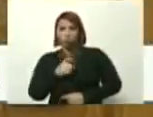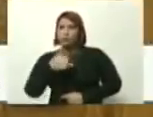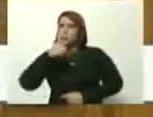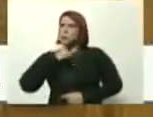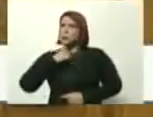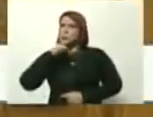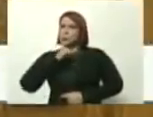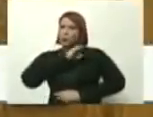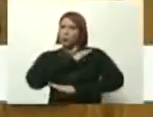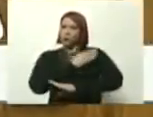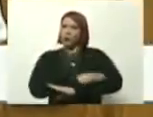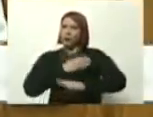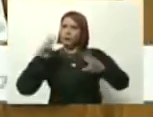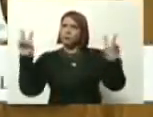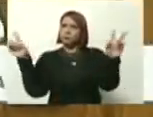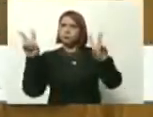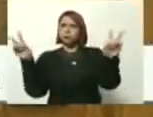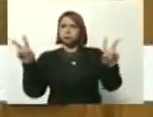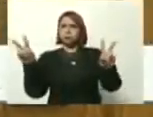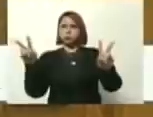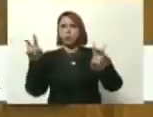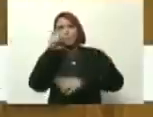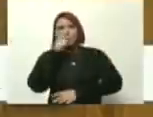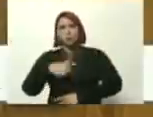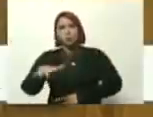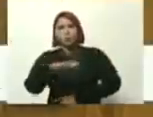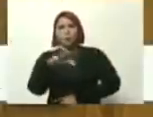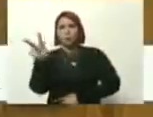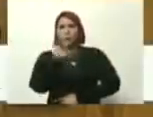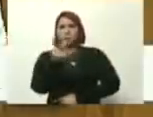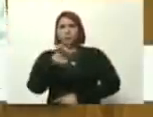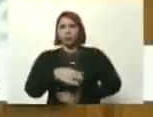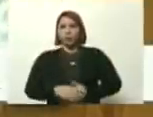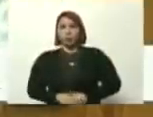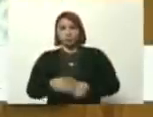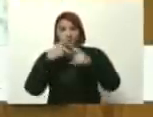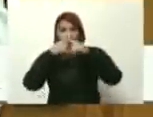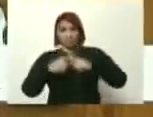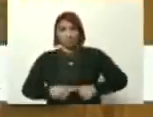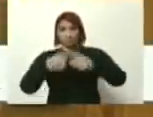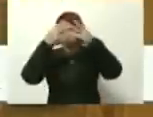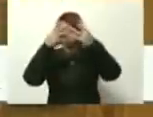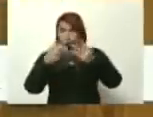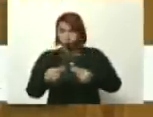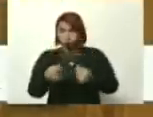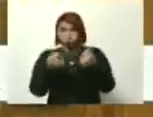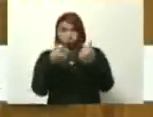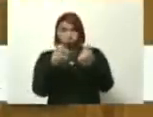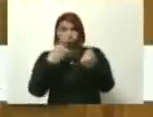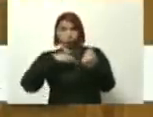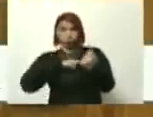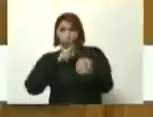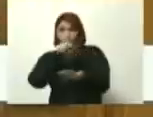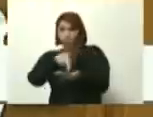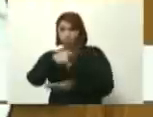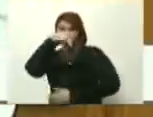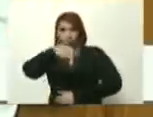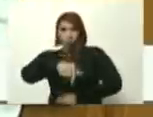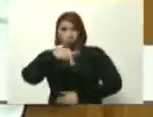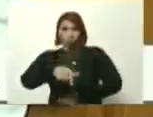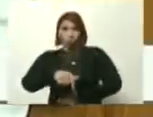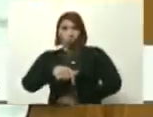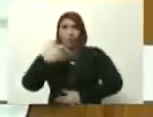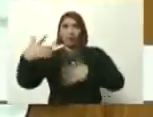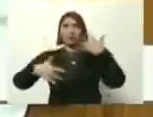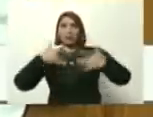resistencia heroica y victoriosa del pueblo venezolano. Este presupuesto que hemos traído hoy acá para el ejercicio fiscal del